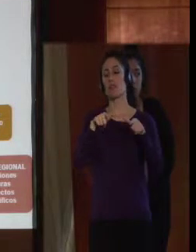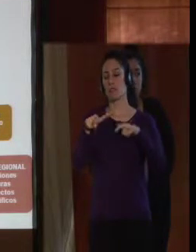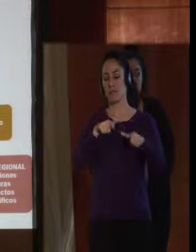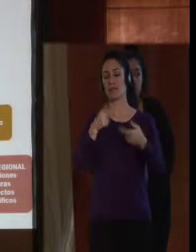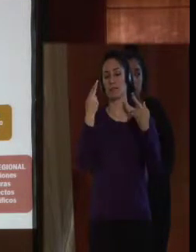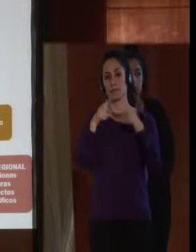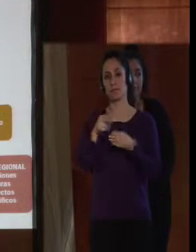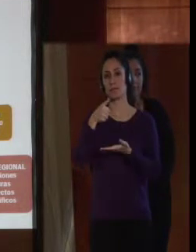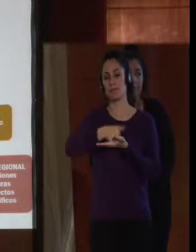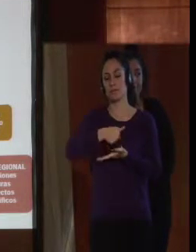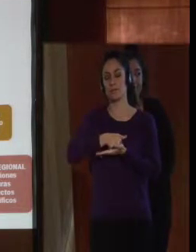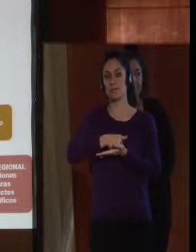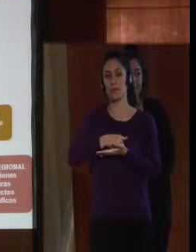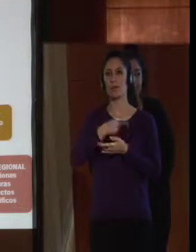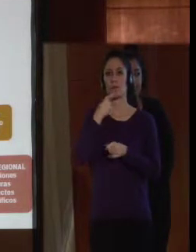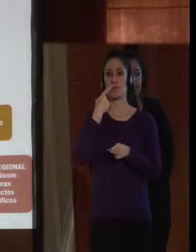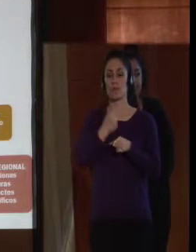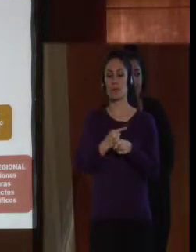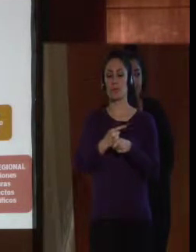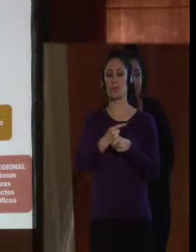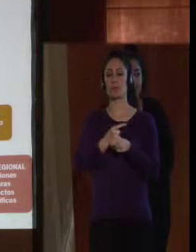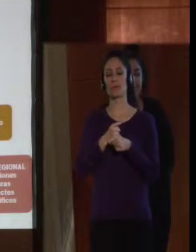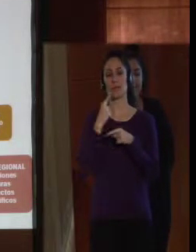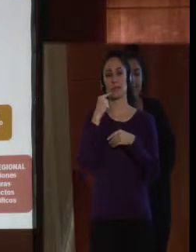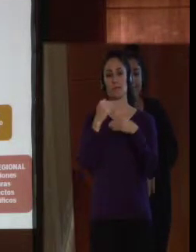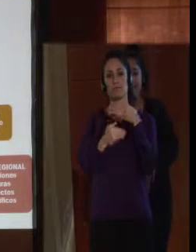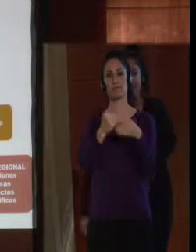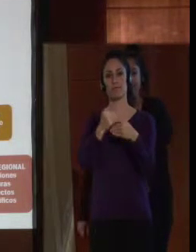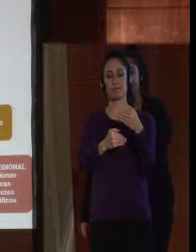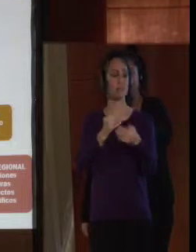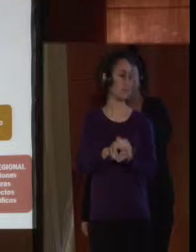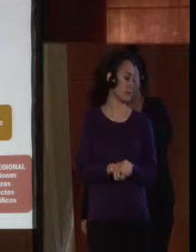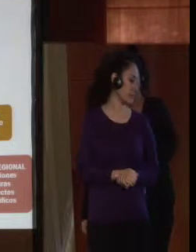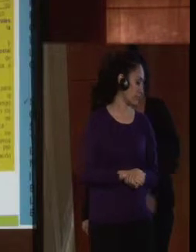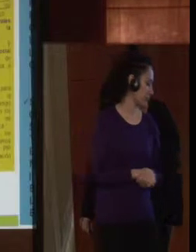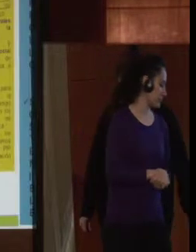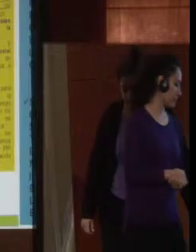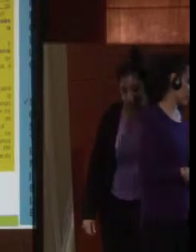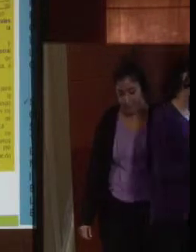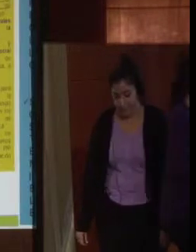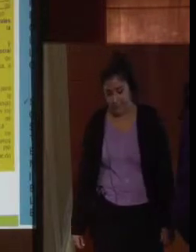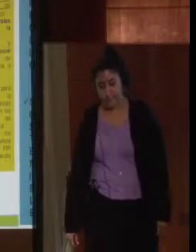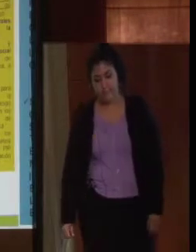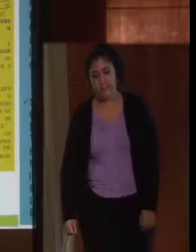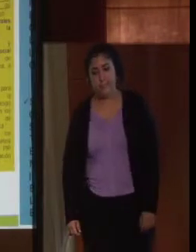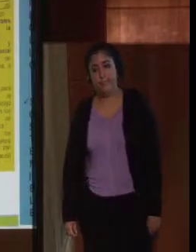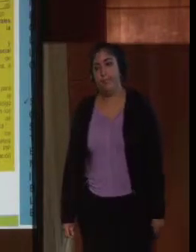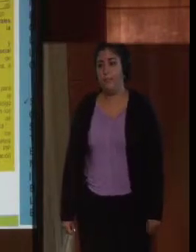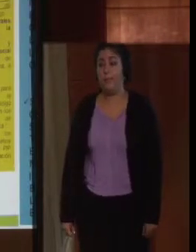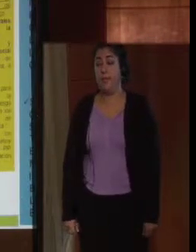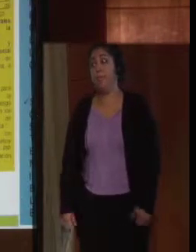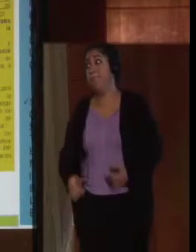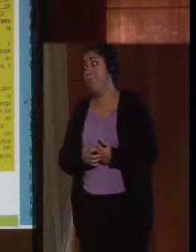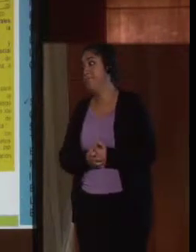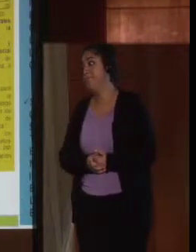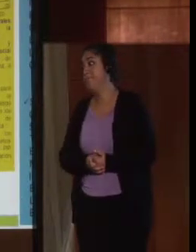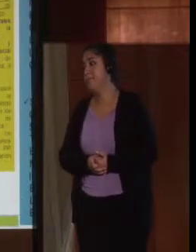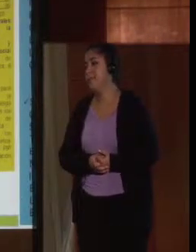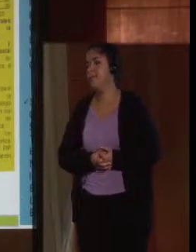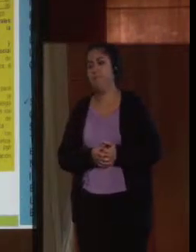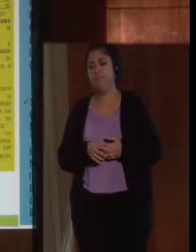Con respecto a la línea del tiempo, ¿no?, referido a los procesos para integrar la gestión del riesgo en un contexto del cambio